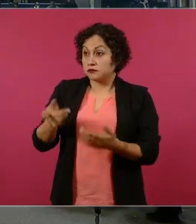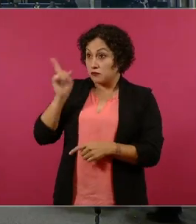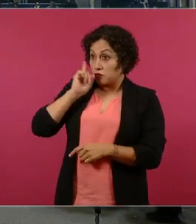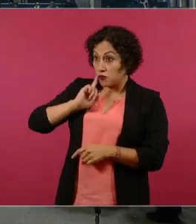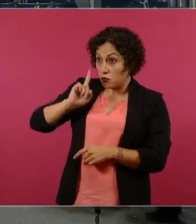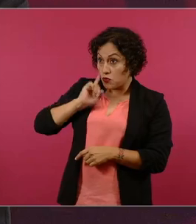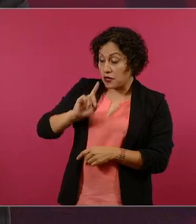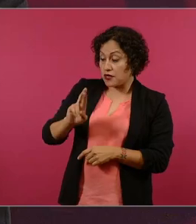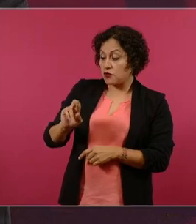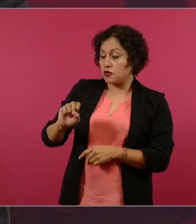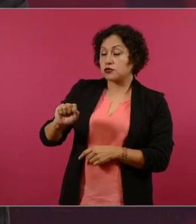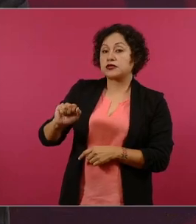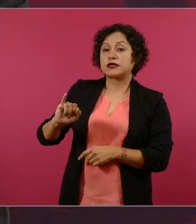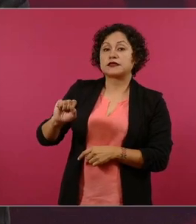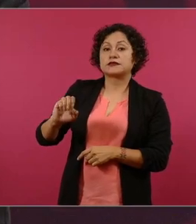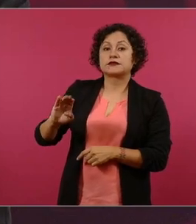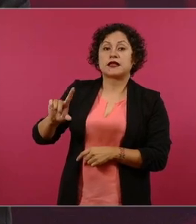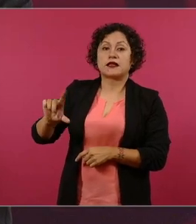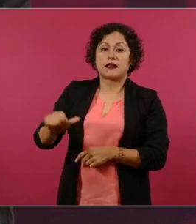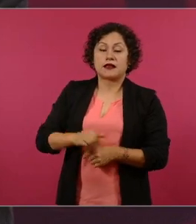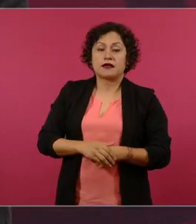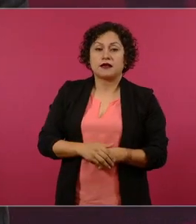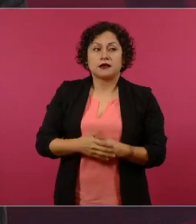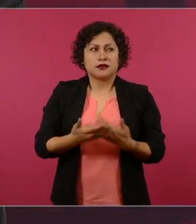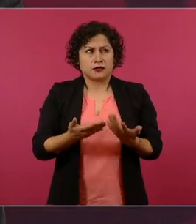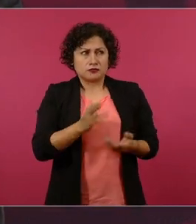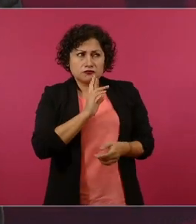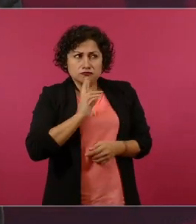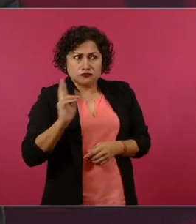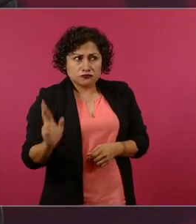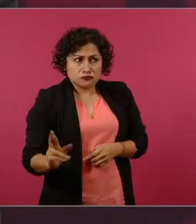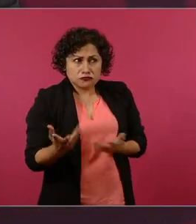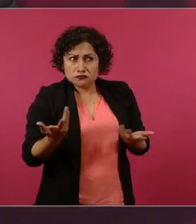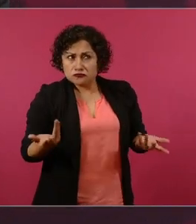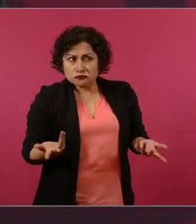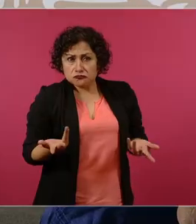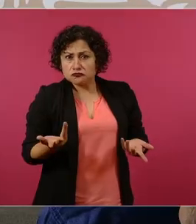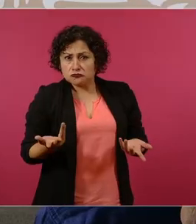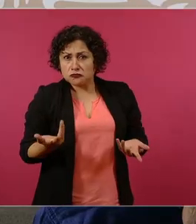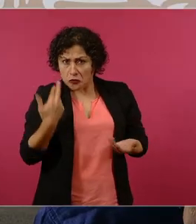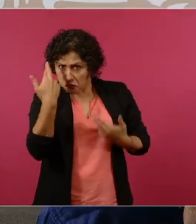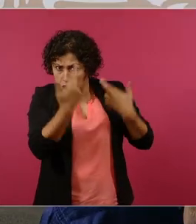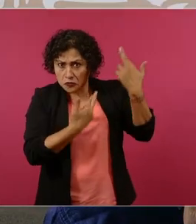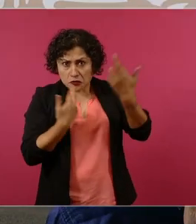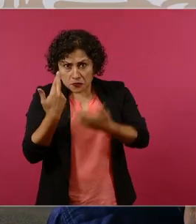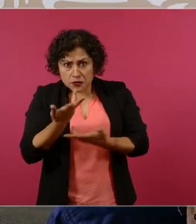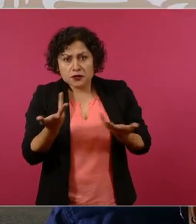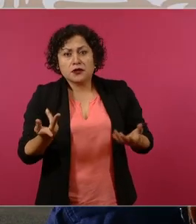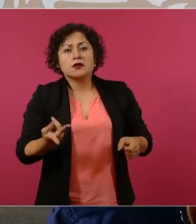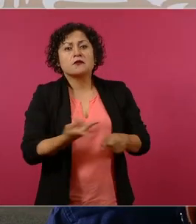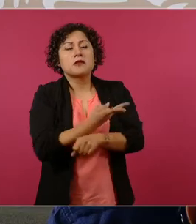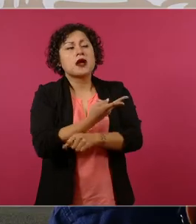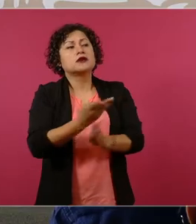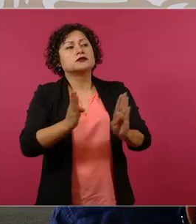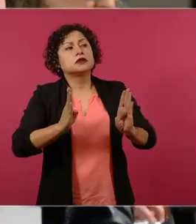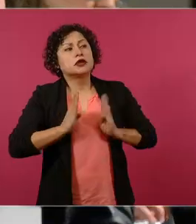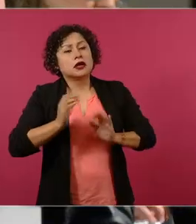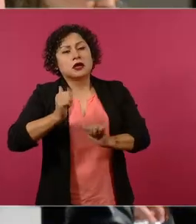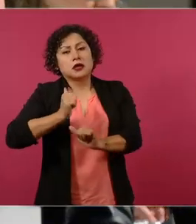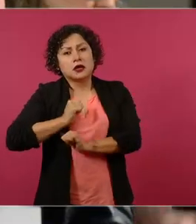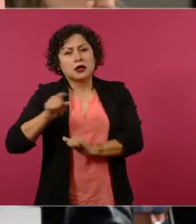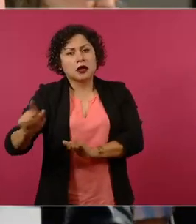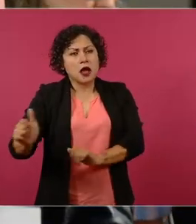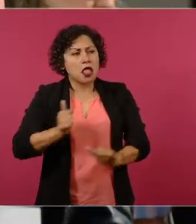rosel podría haber una respuesta sobre que revise que lo revise si el ejército se aprovechó de su poder